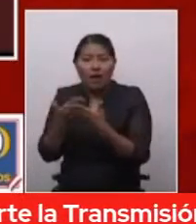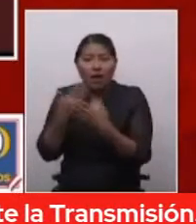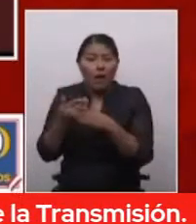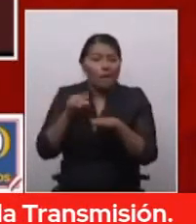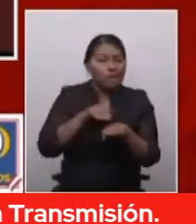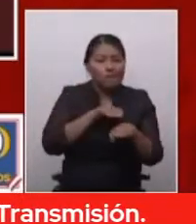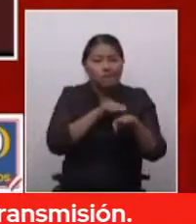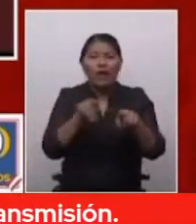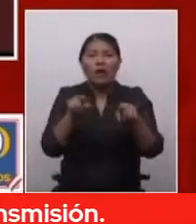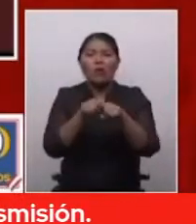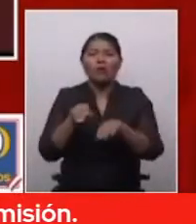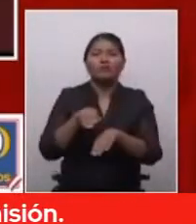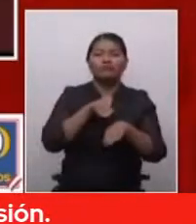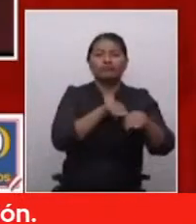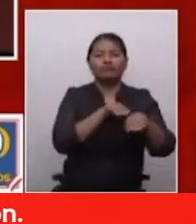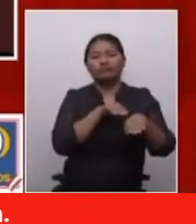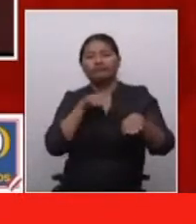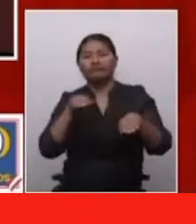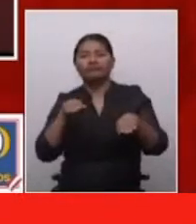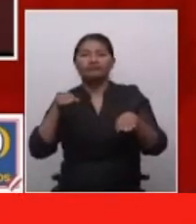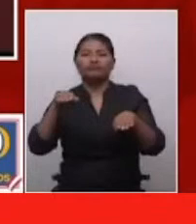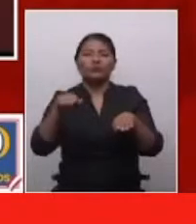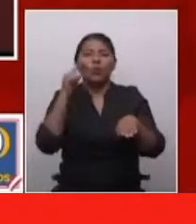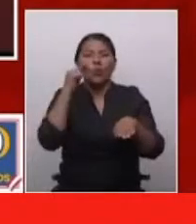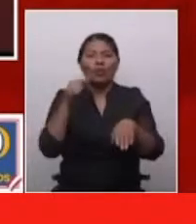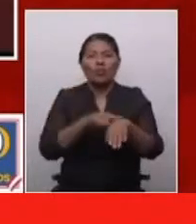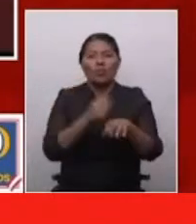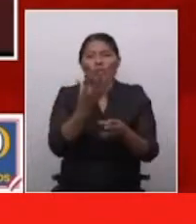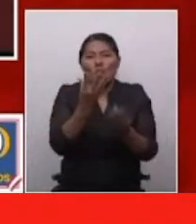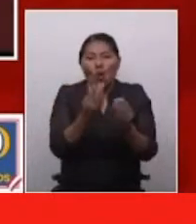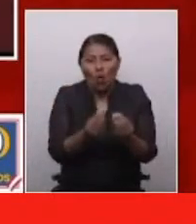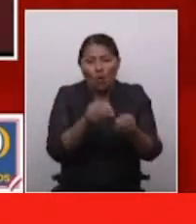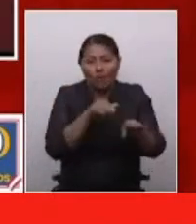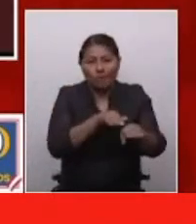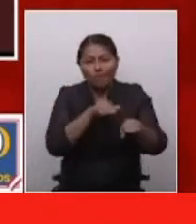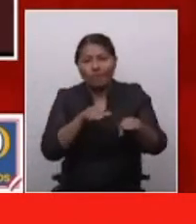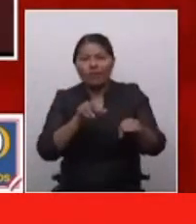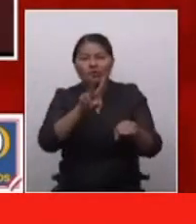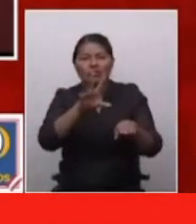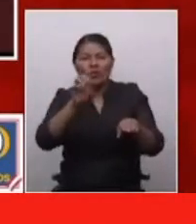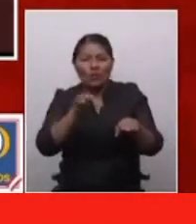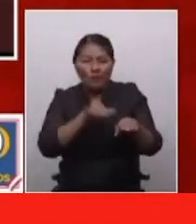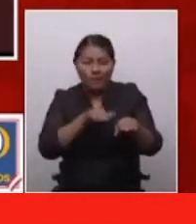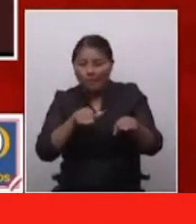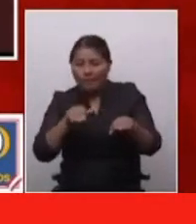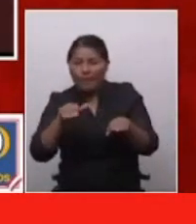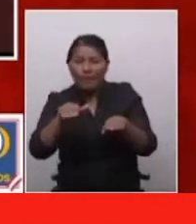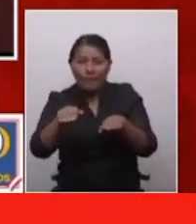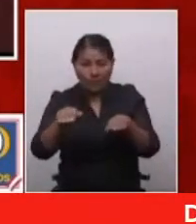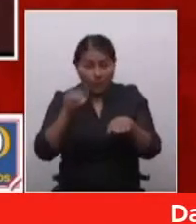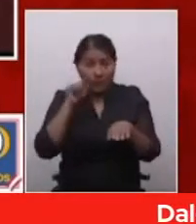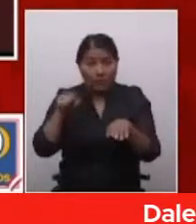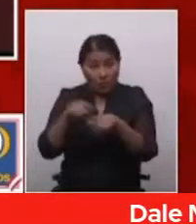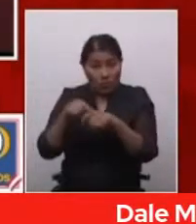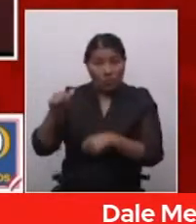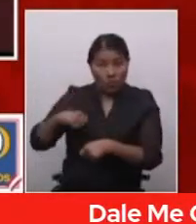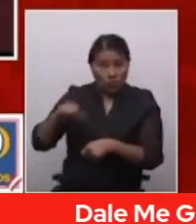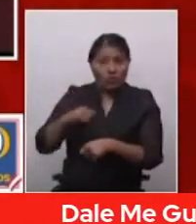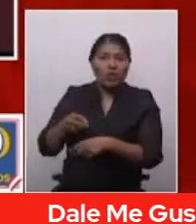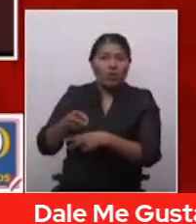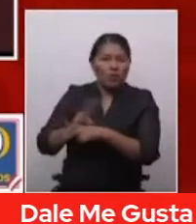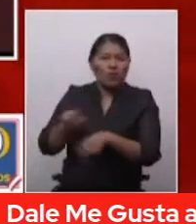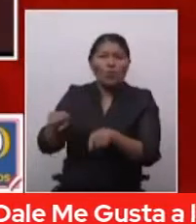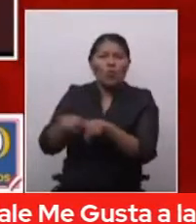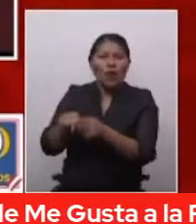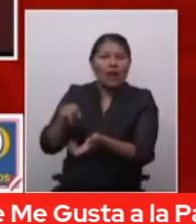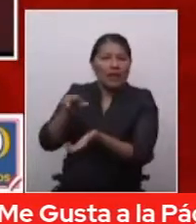un estacionamiento táctico, porque apenas tiene 250 patrulleros. La Municipalidad de Lima alquilará por renting